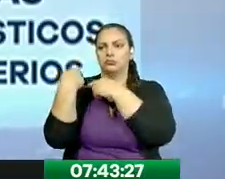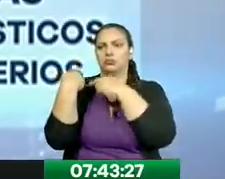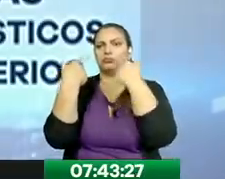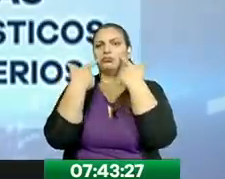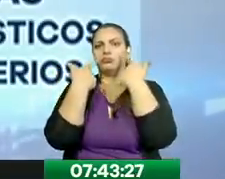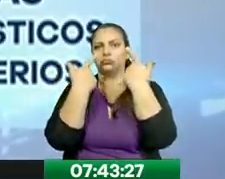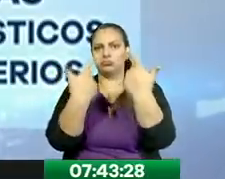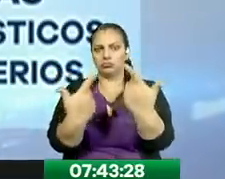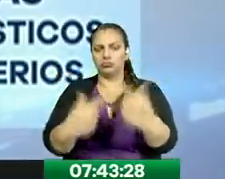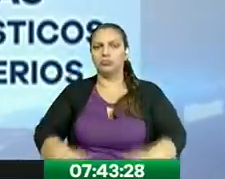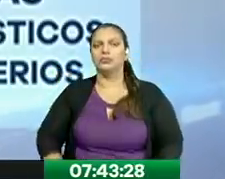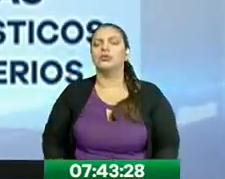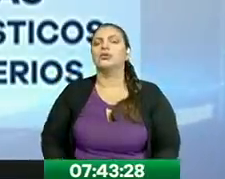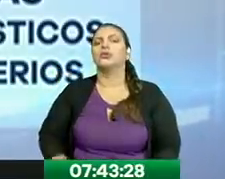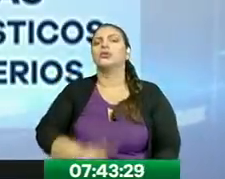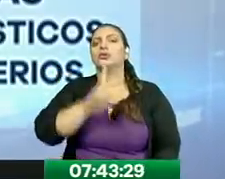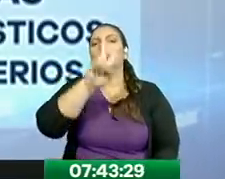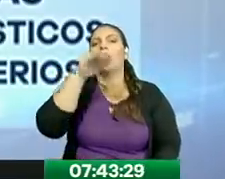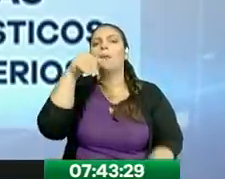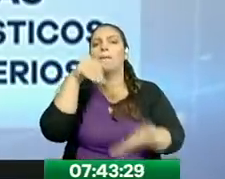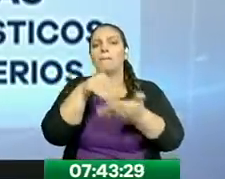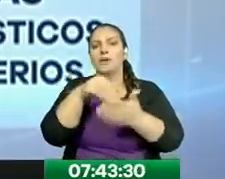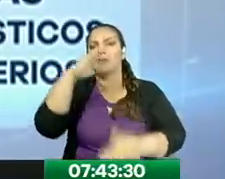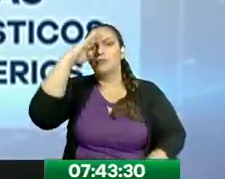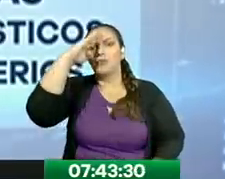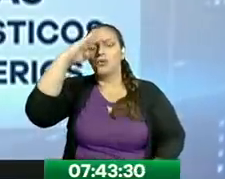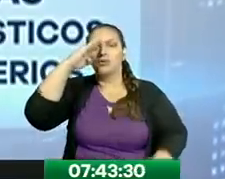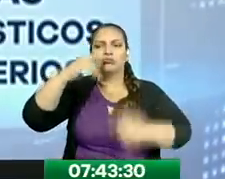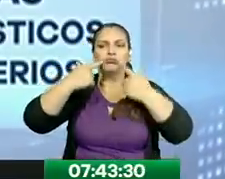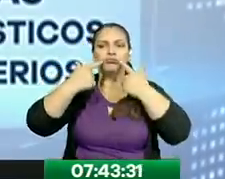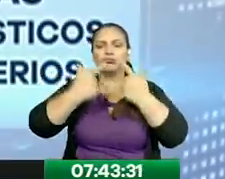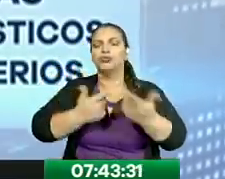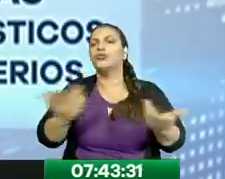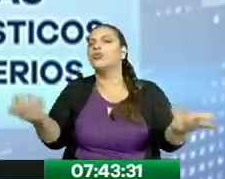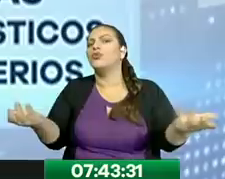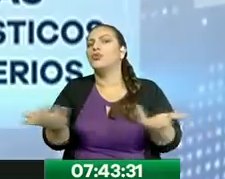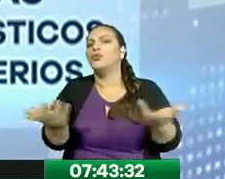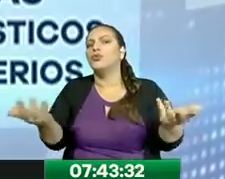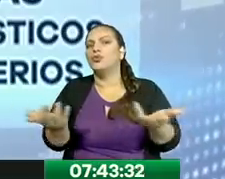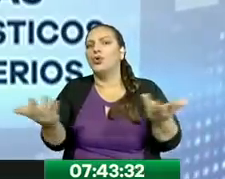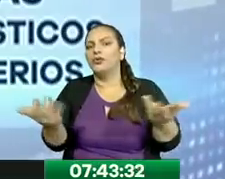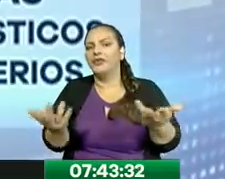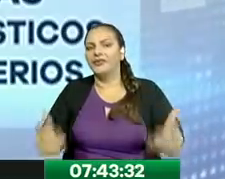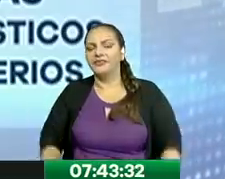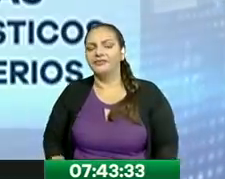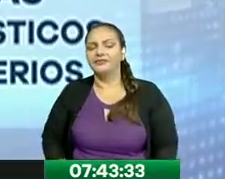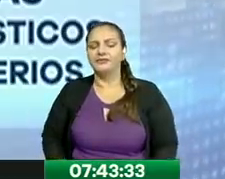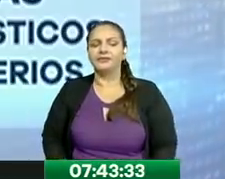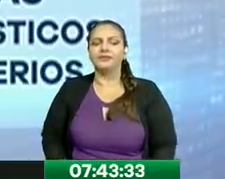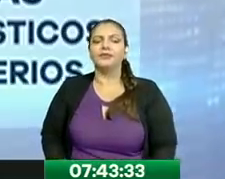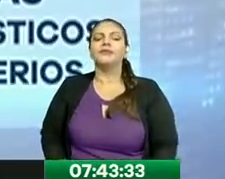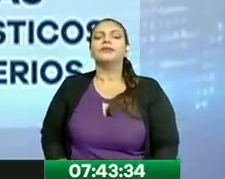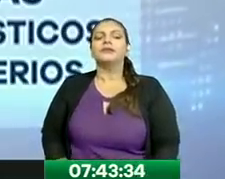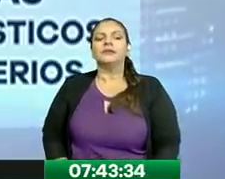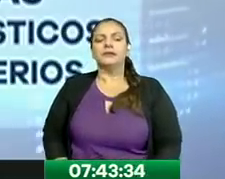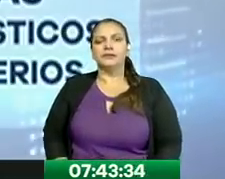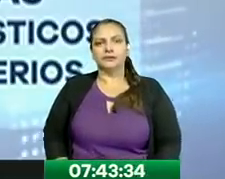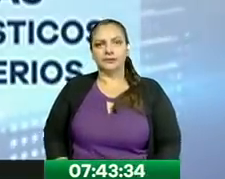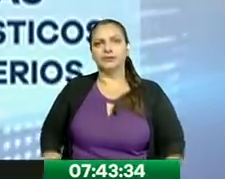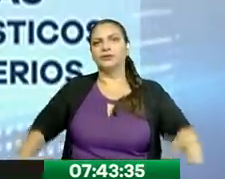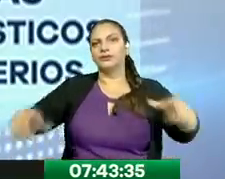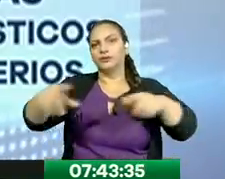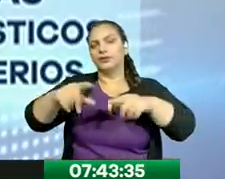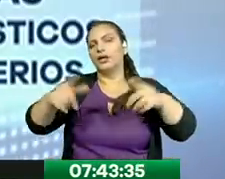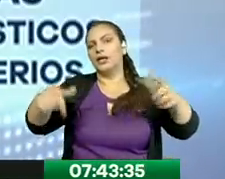mil servidores policiales que están destinados para cubrir todos los lugares turísticos a los